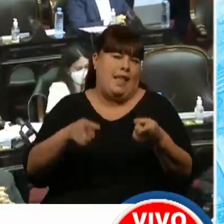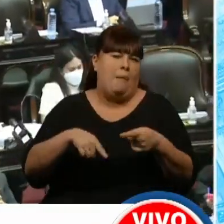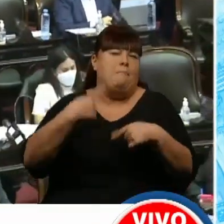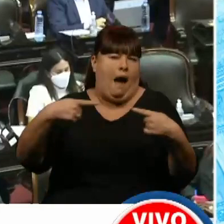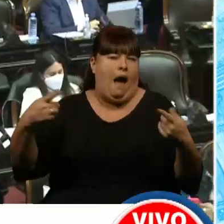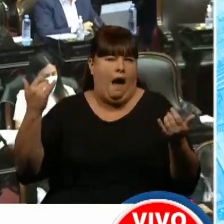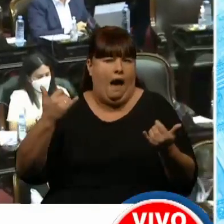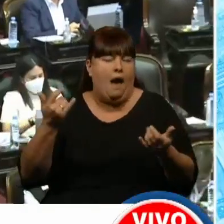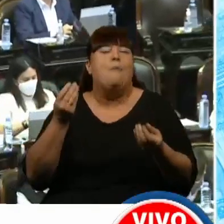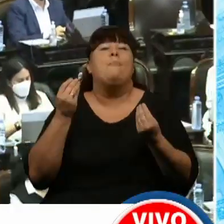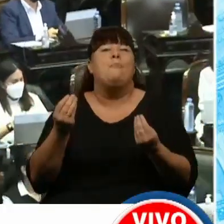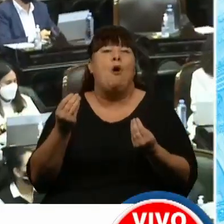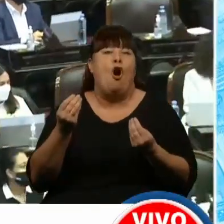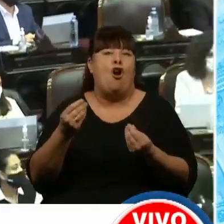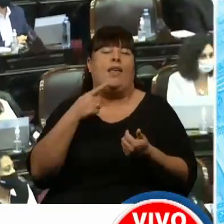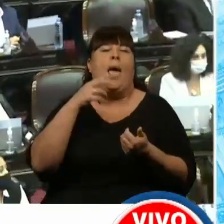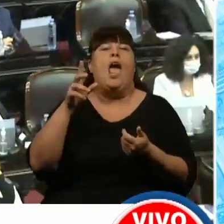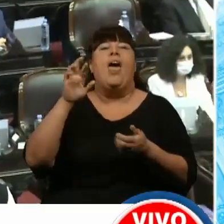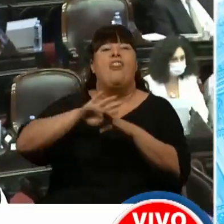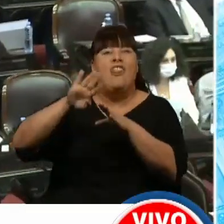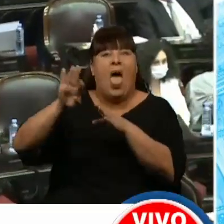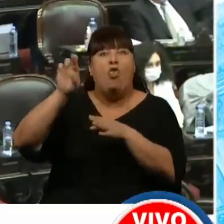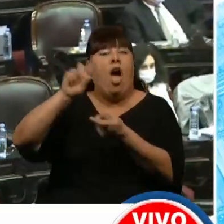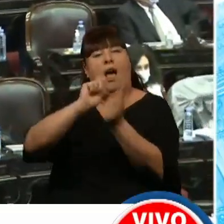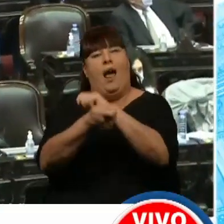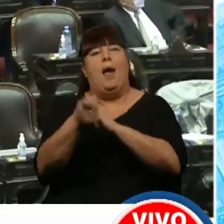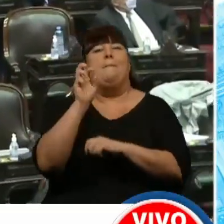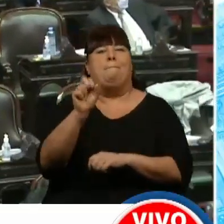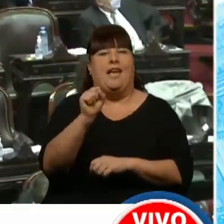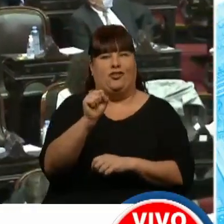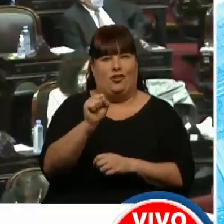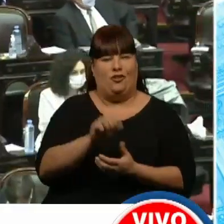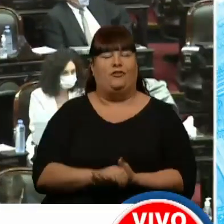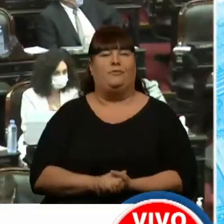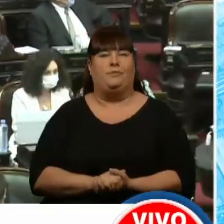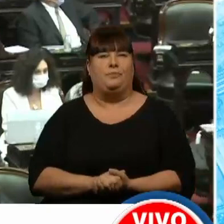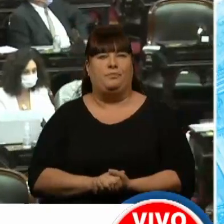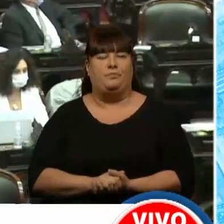cosas, porque le especificaron las deudas que tenían en dólares.